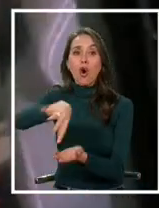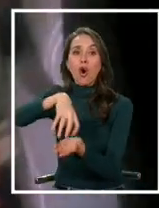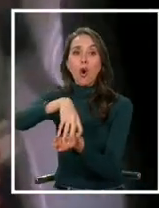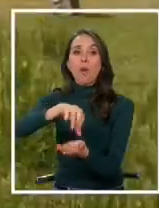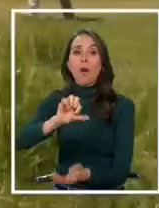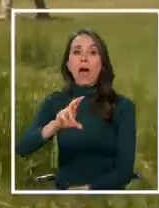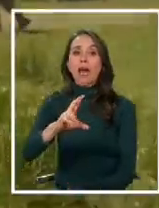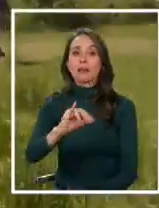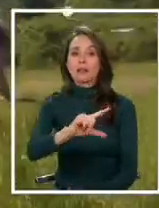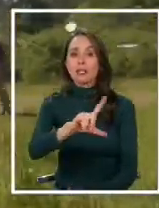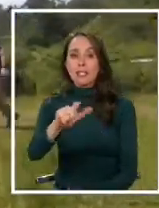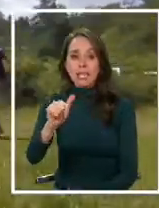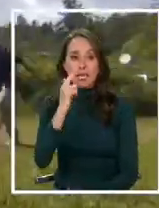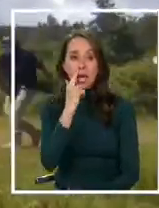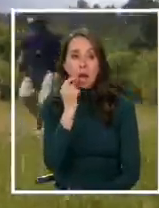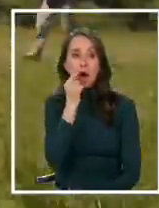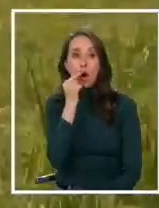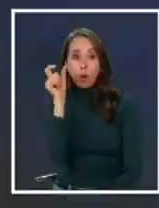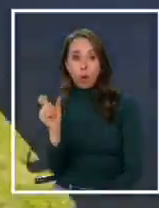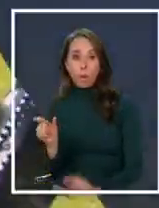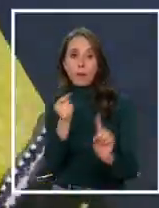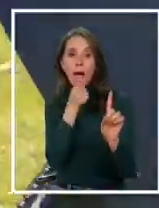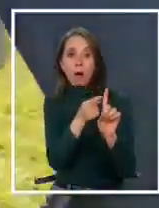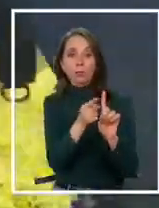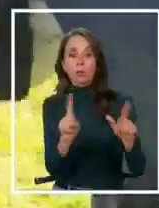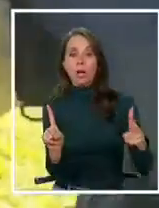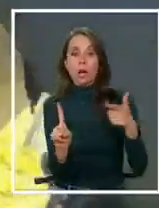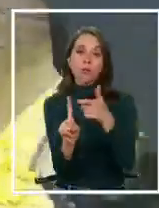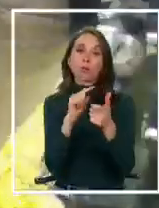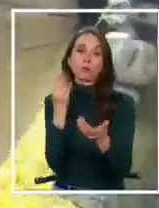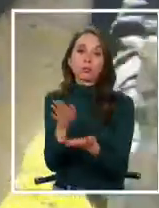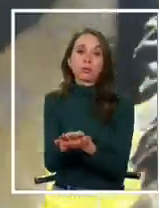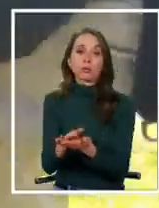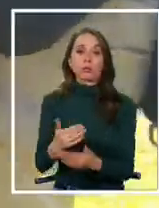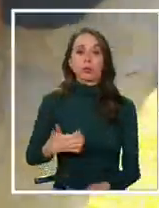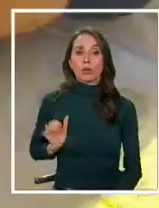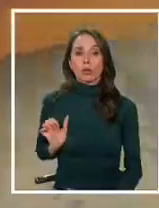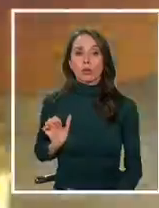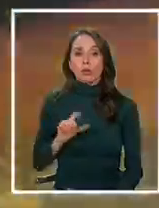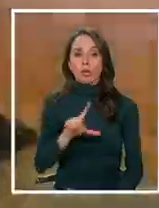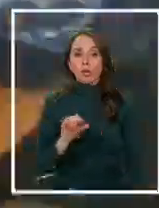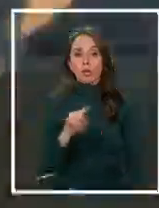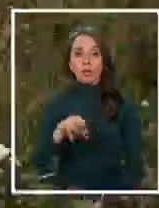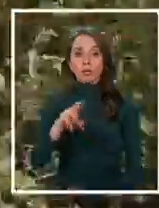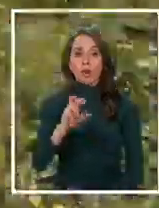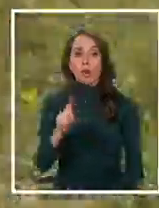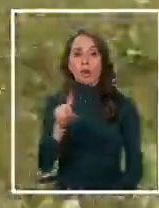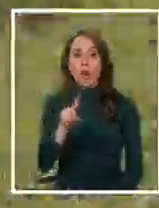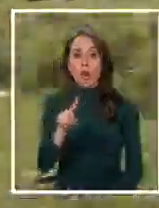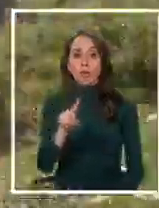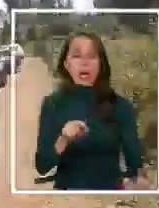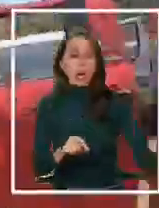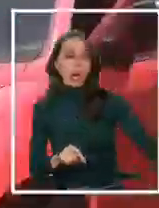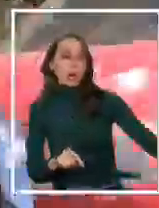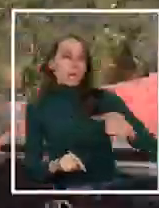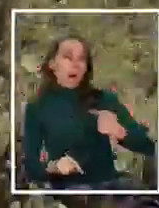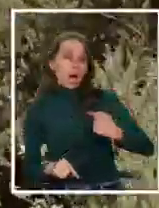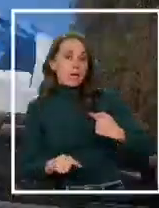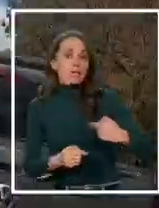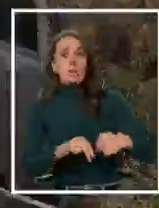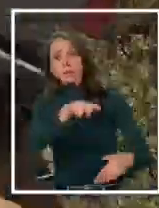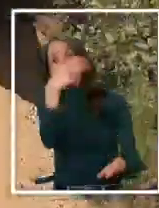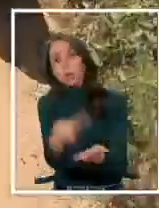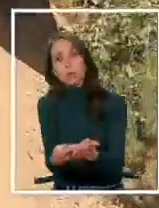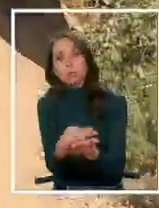illa liwen es acusado de asesinar al inspector de la pdi Luis Morales balcázar quien cayó abatido de un disparo el